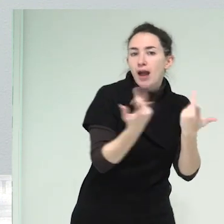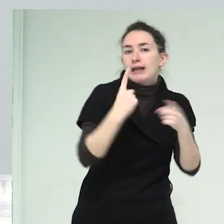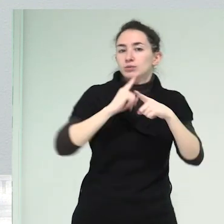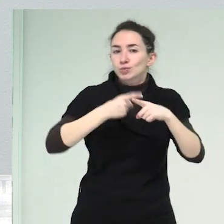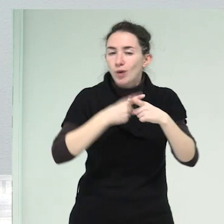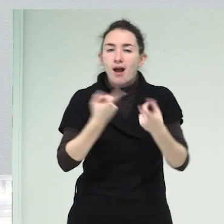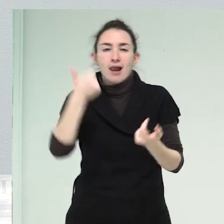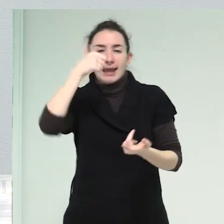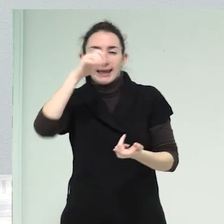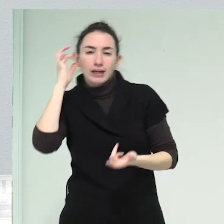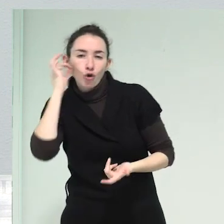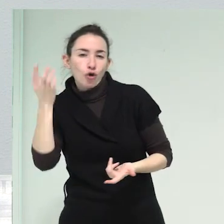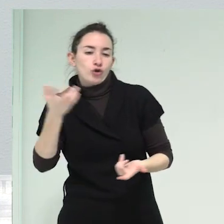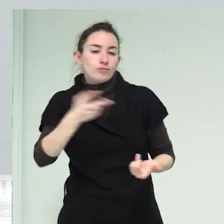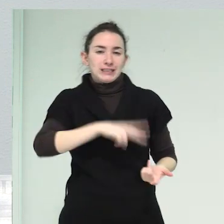lo espiritual,